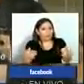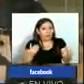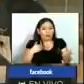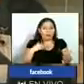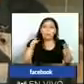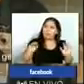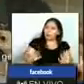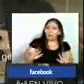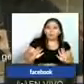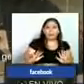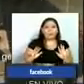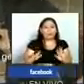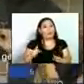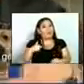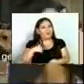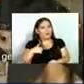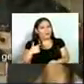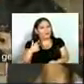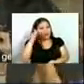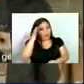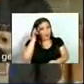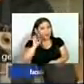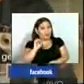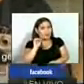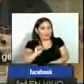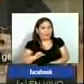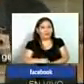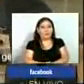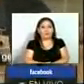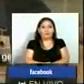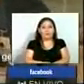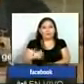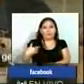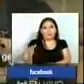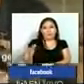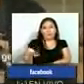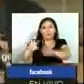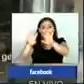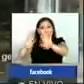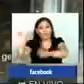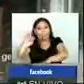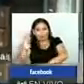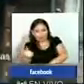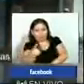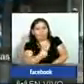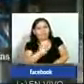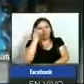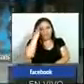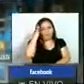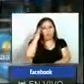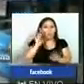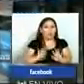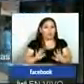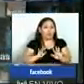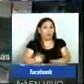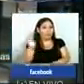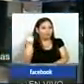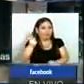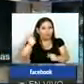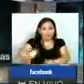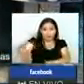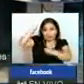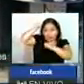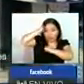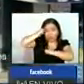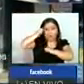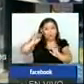muy relajado Y eso le pasó Creo pienso Que el 90% De la gente Que lo ha adquirido Porque no No estamos consciente De las